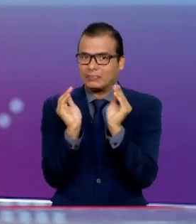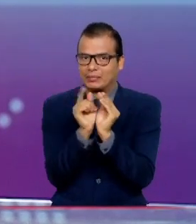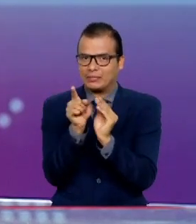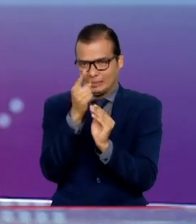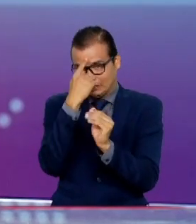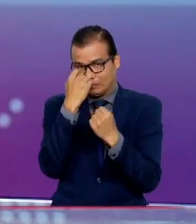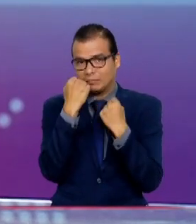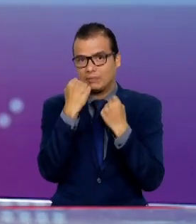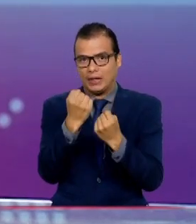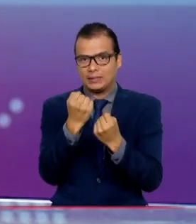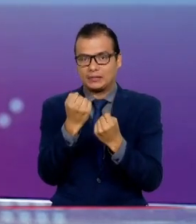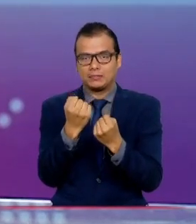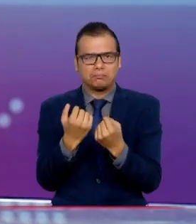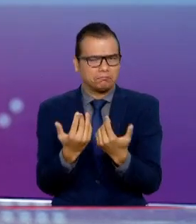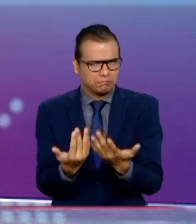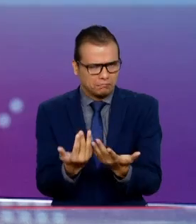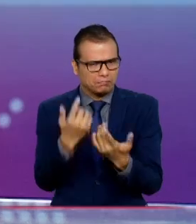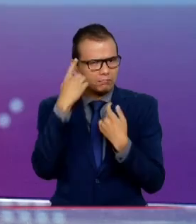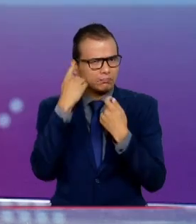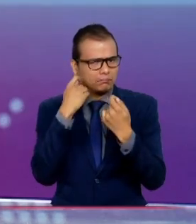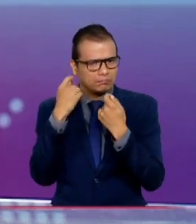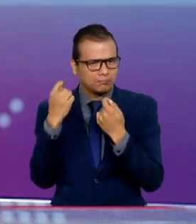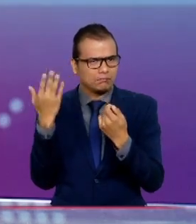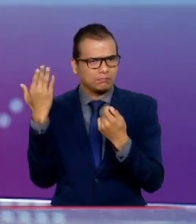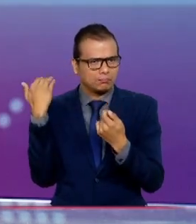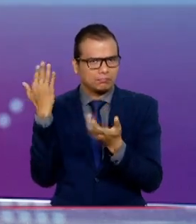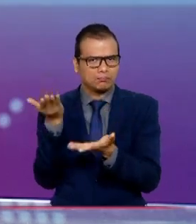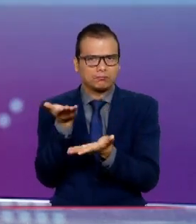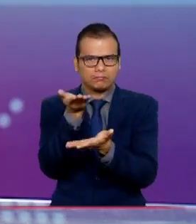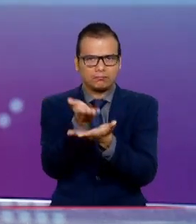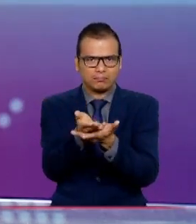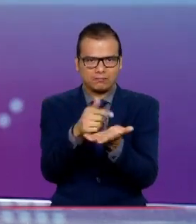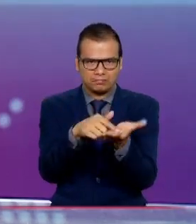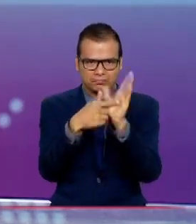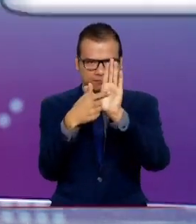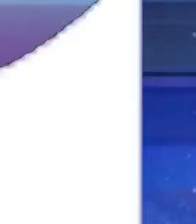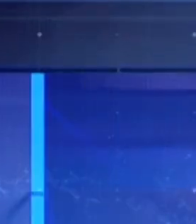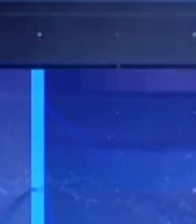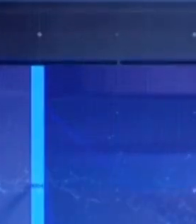de Bienestar Familiar. La iniciativa fue presentada al país.